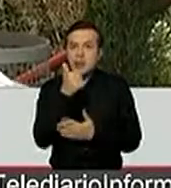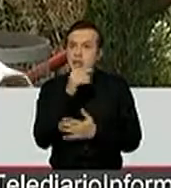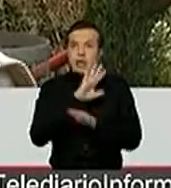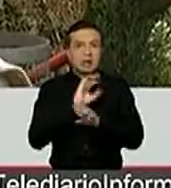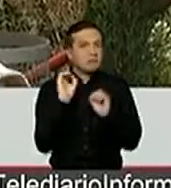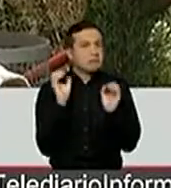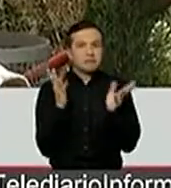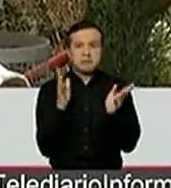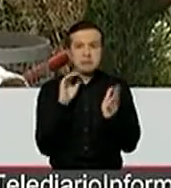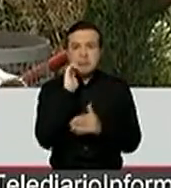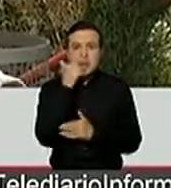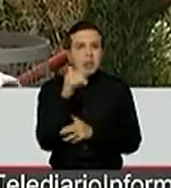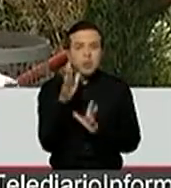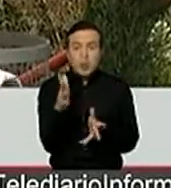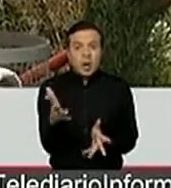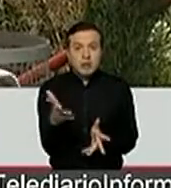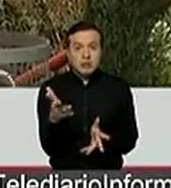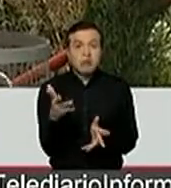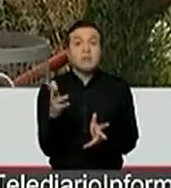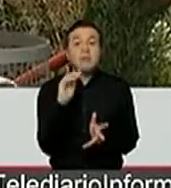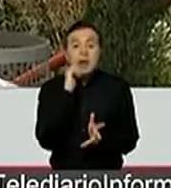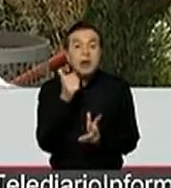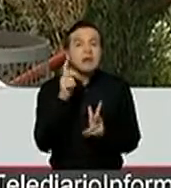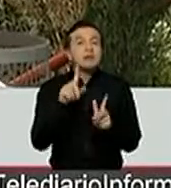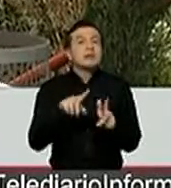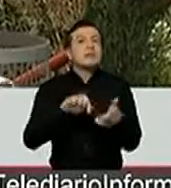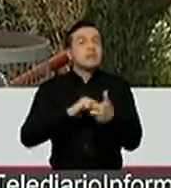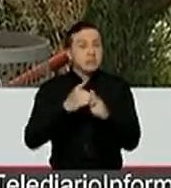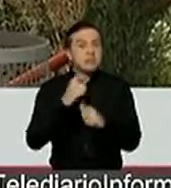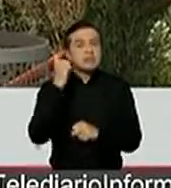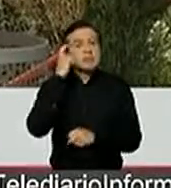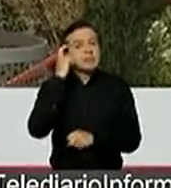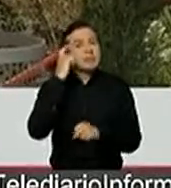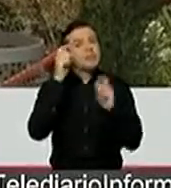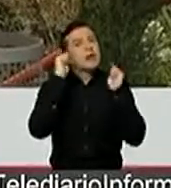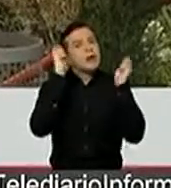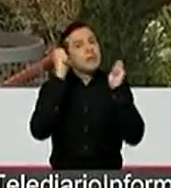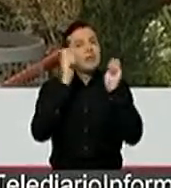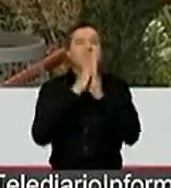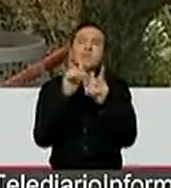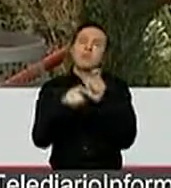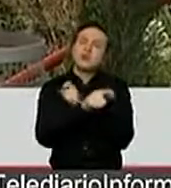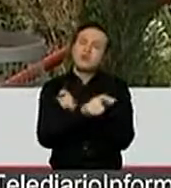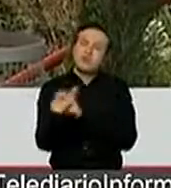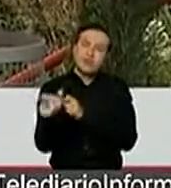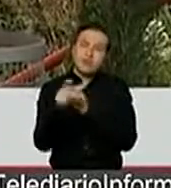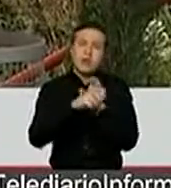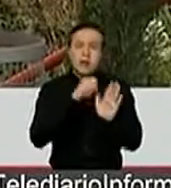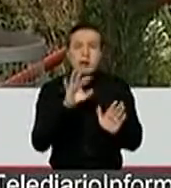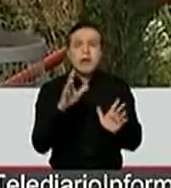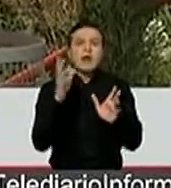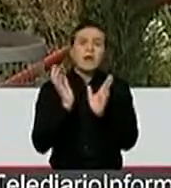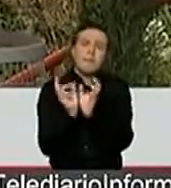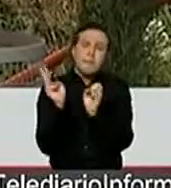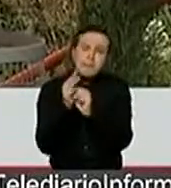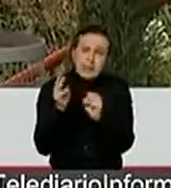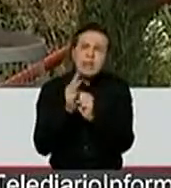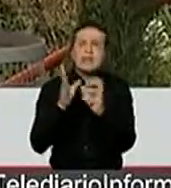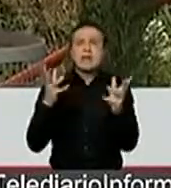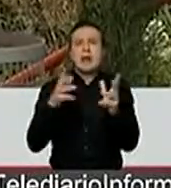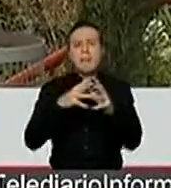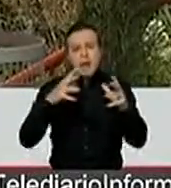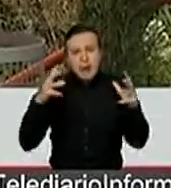Empezamos a tener problemas en ese sentido, por eso hemos planteado esta campaña con la ciudadanía: piñas, papayas, melones,